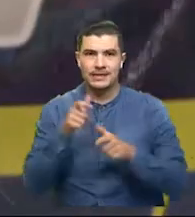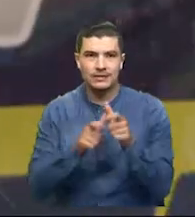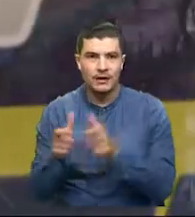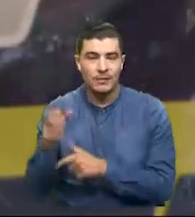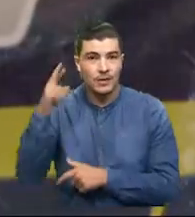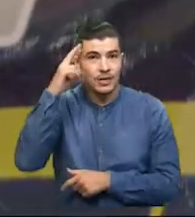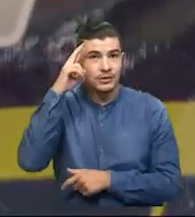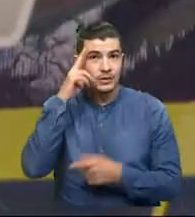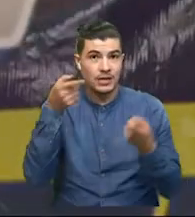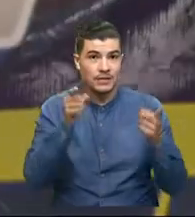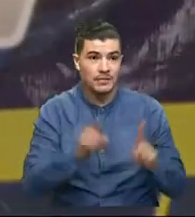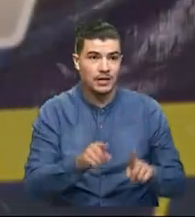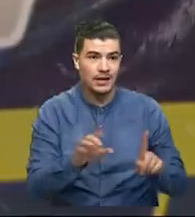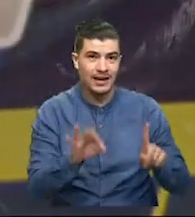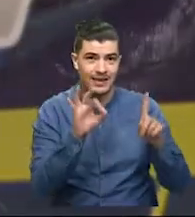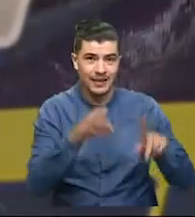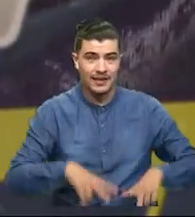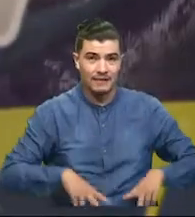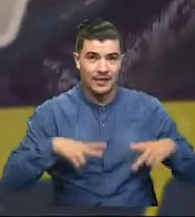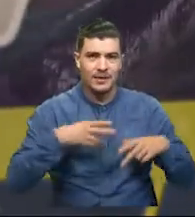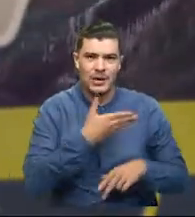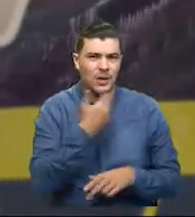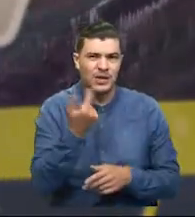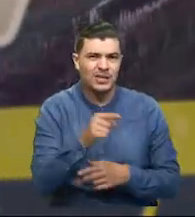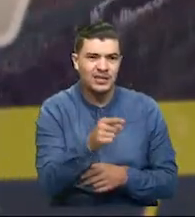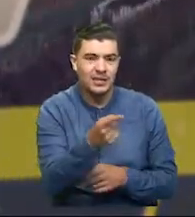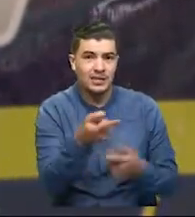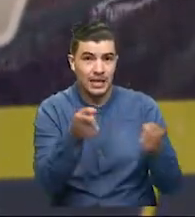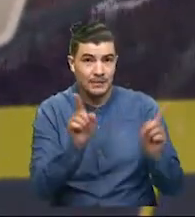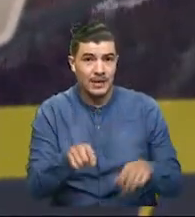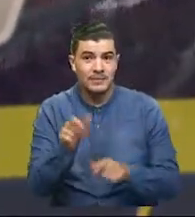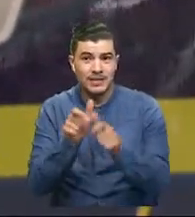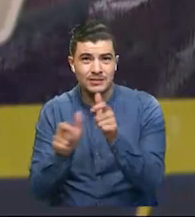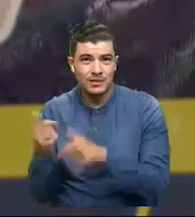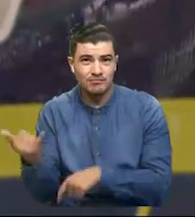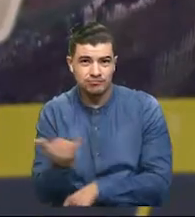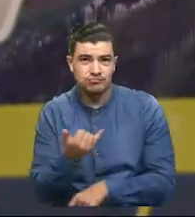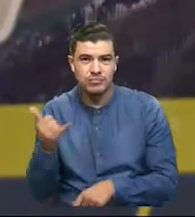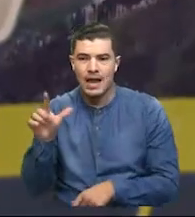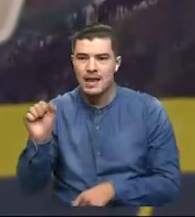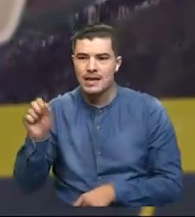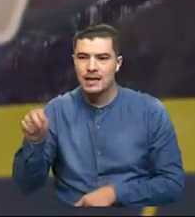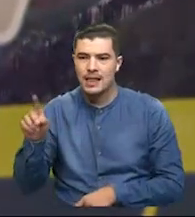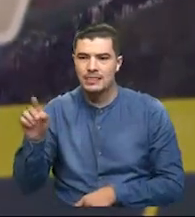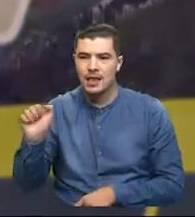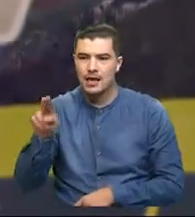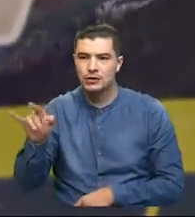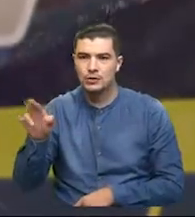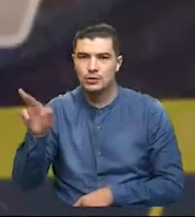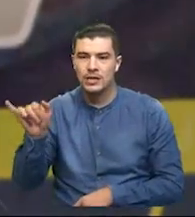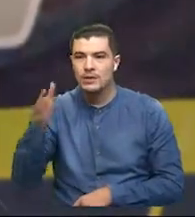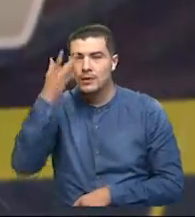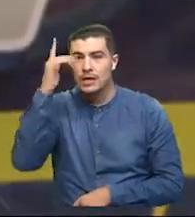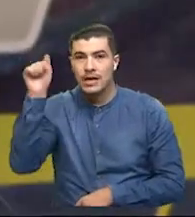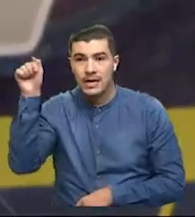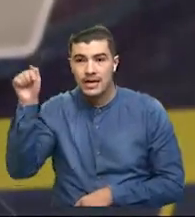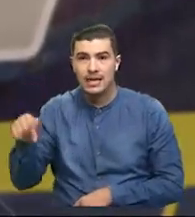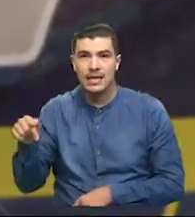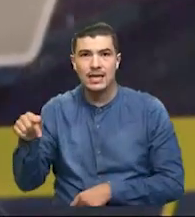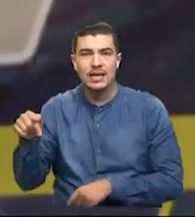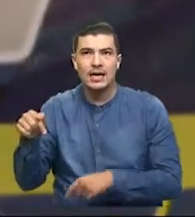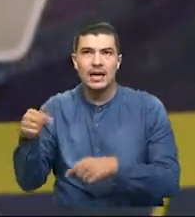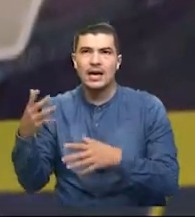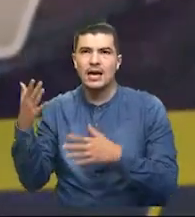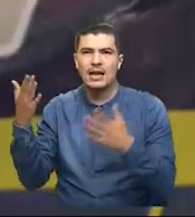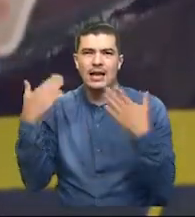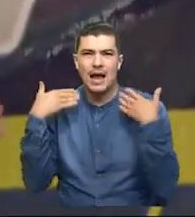que también mejora la calidad de vida de muchas personas, y sobre todo habitantes de Landázuri, es por el calor. La electrificación